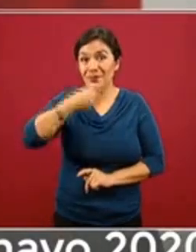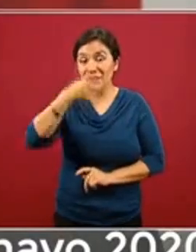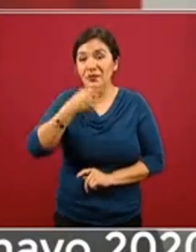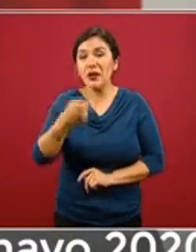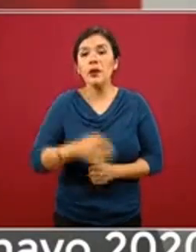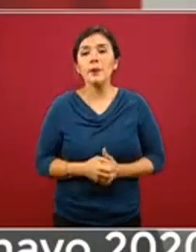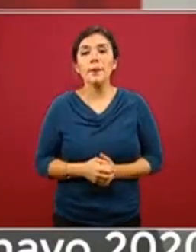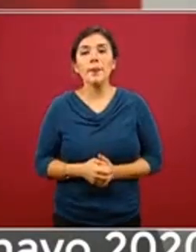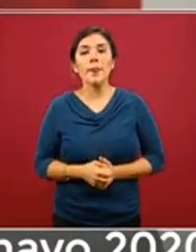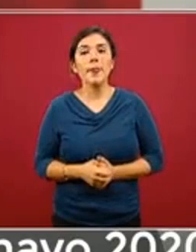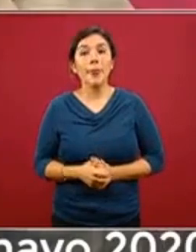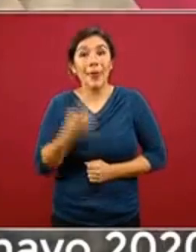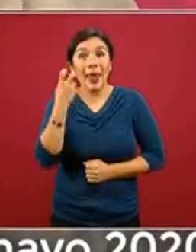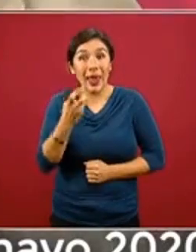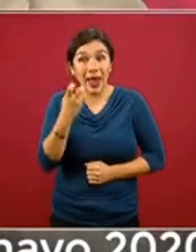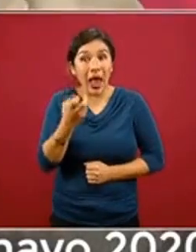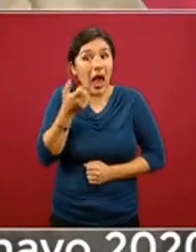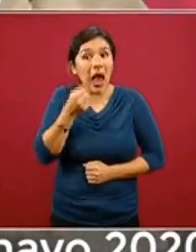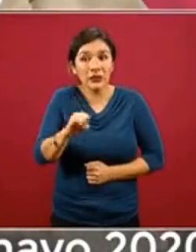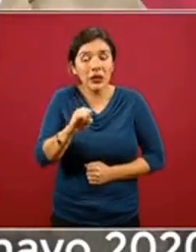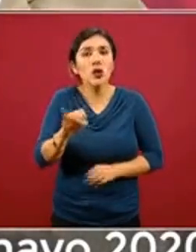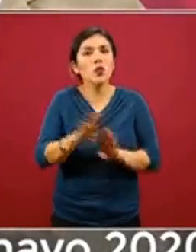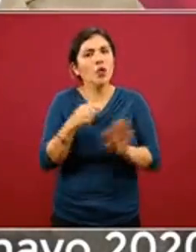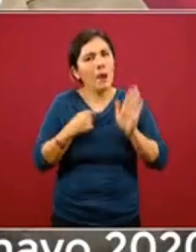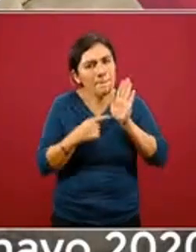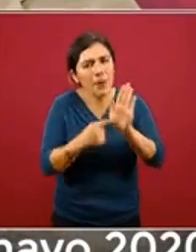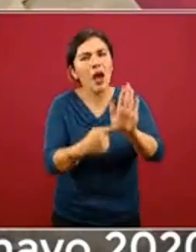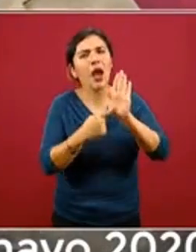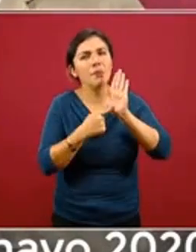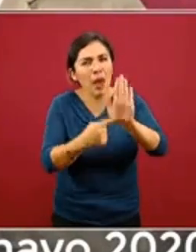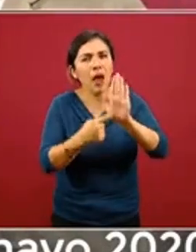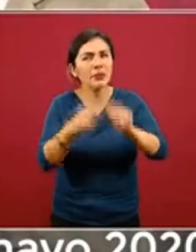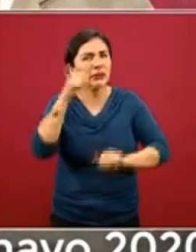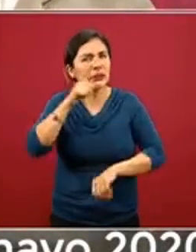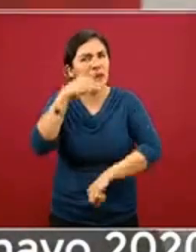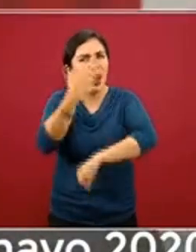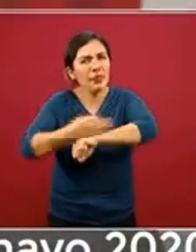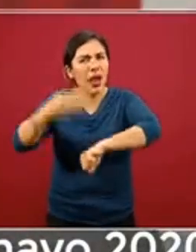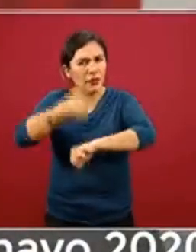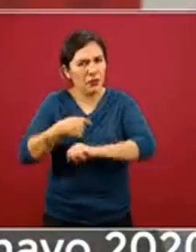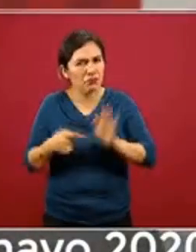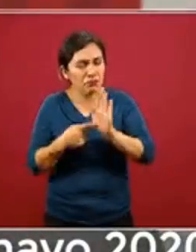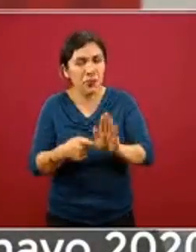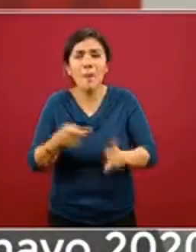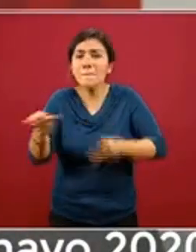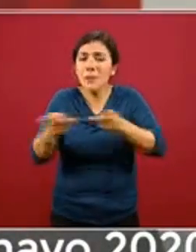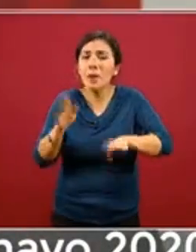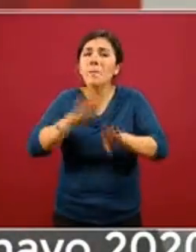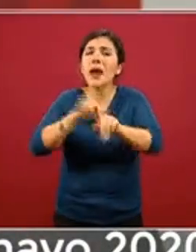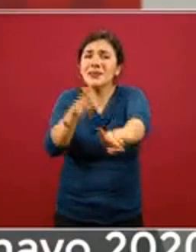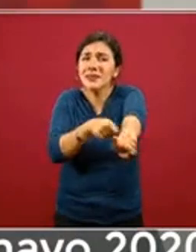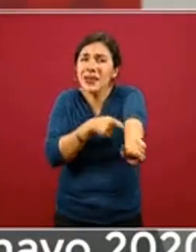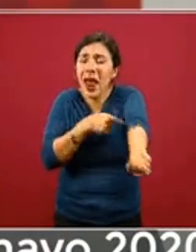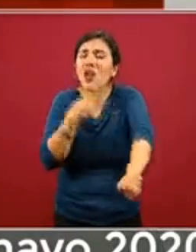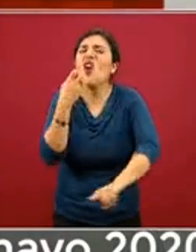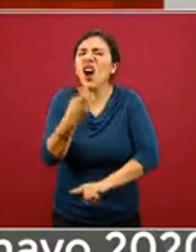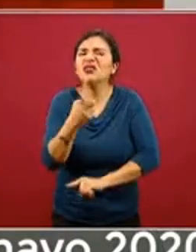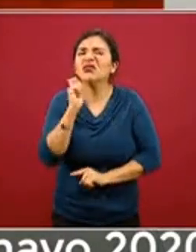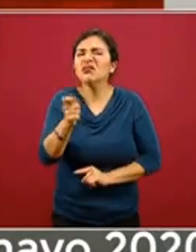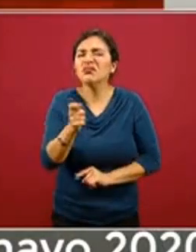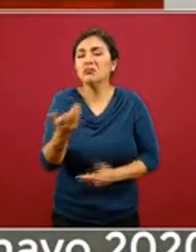decía, esto es muy consistentemente presentado todas las tardes casi, ¿no? Entonces, preparémonos para una epidemia larga, quiere decir